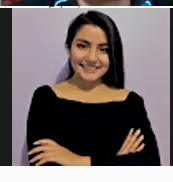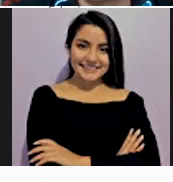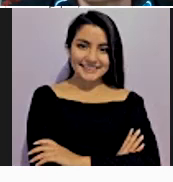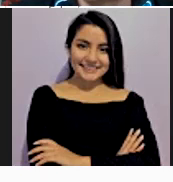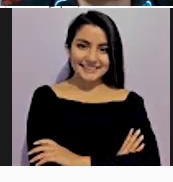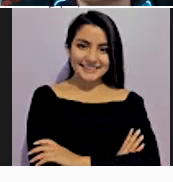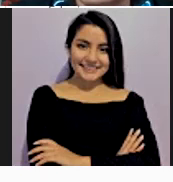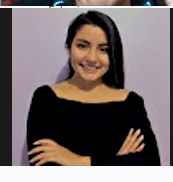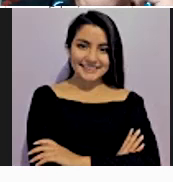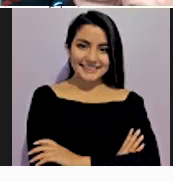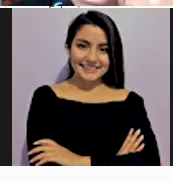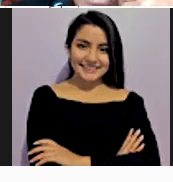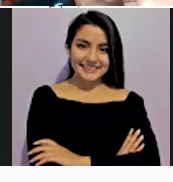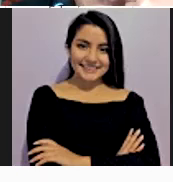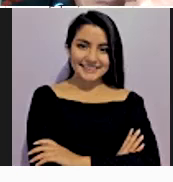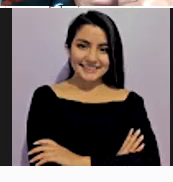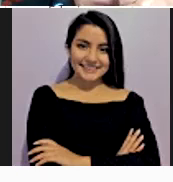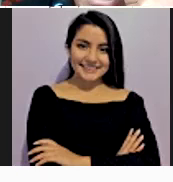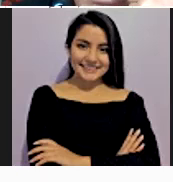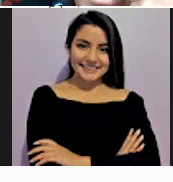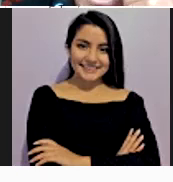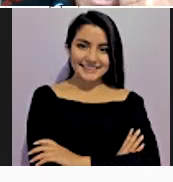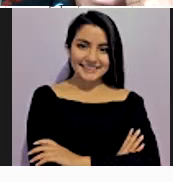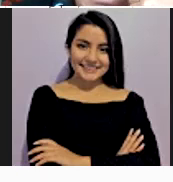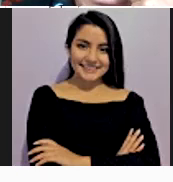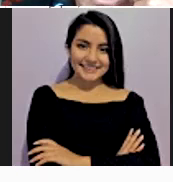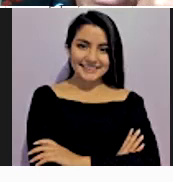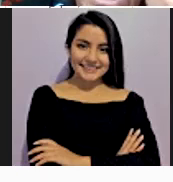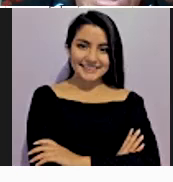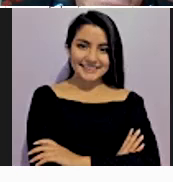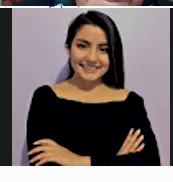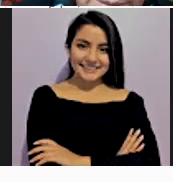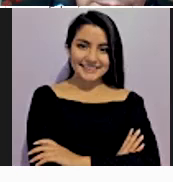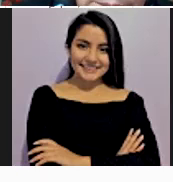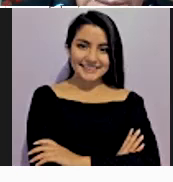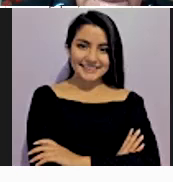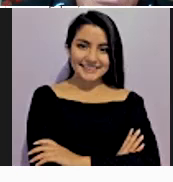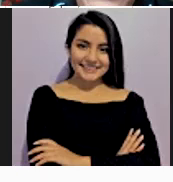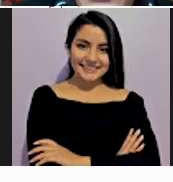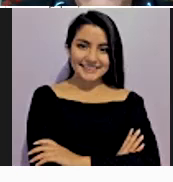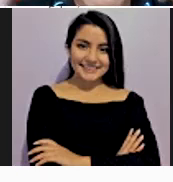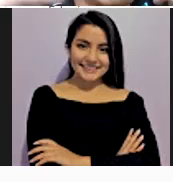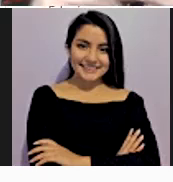calcular, ya sea, ¿qué métodos puedo utilizar para calcular caudales máximos? ¿Qué métodos más utilizaré?